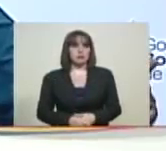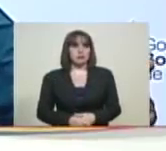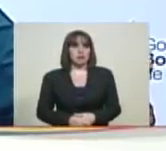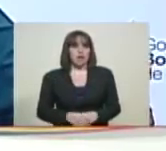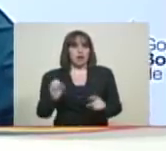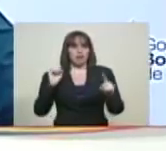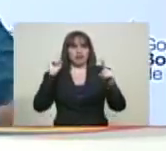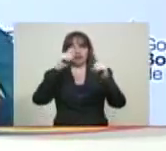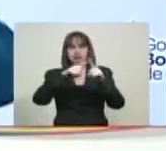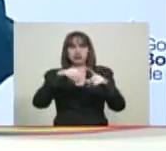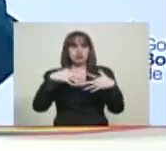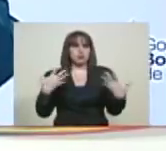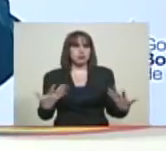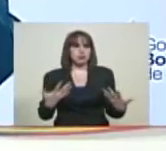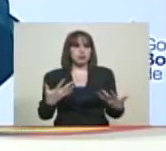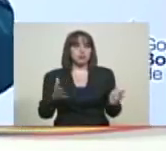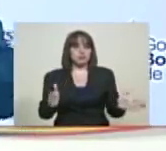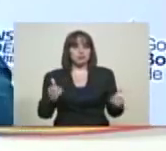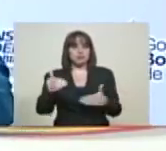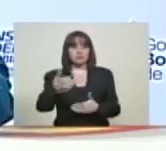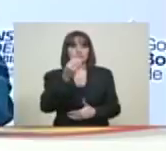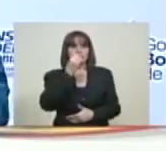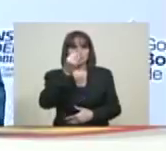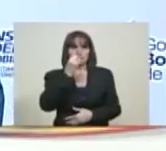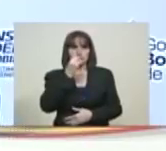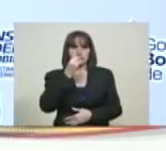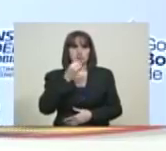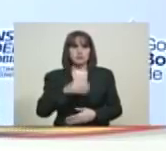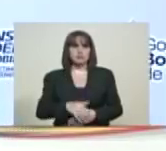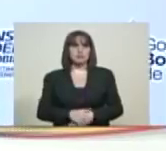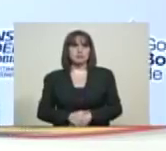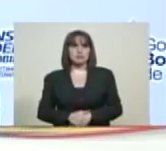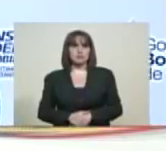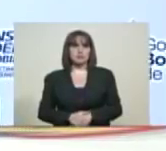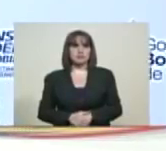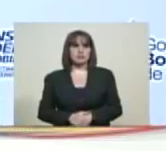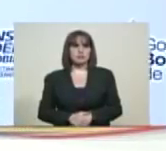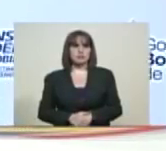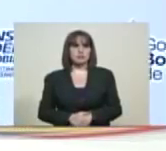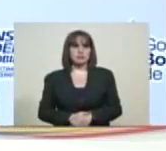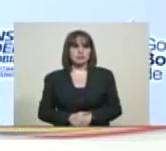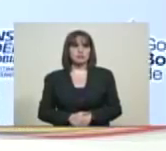la meta es clave hogar clave hogares de la patria